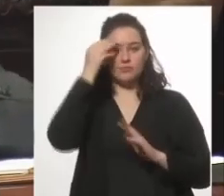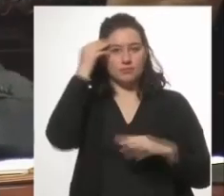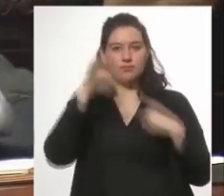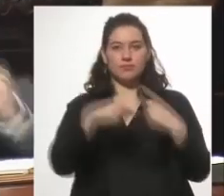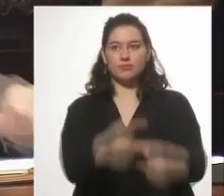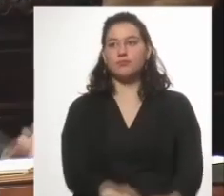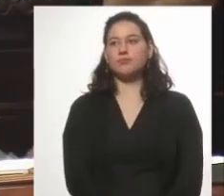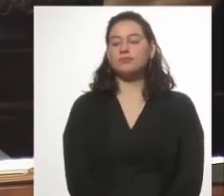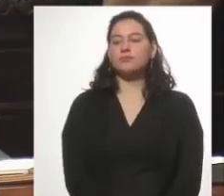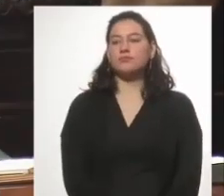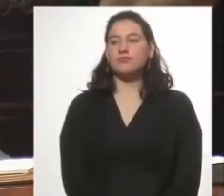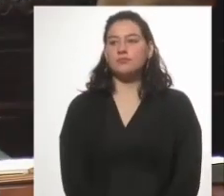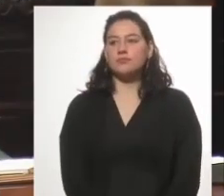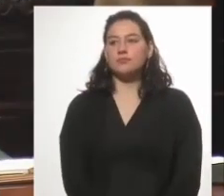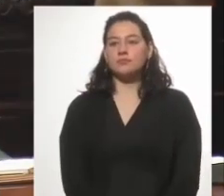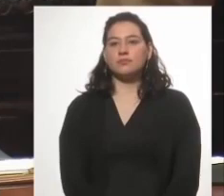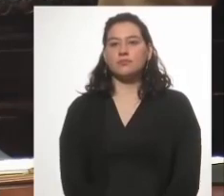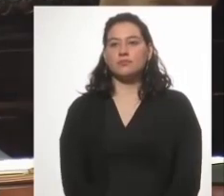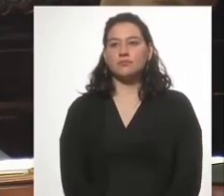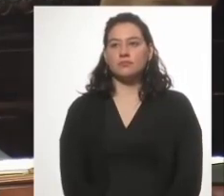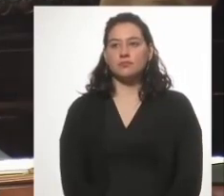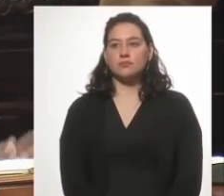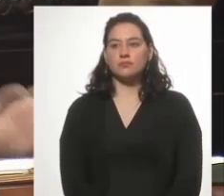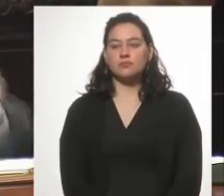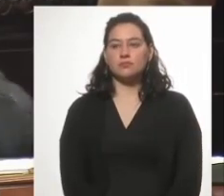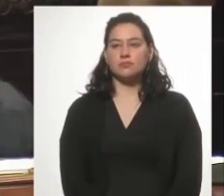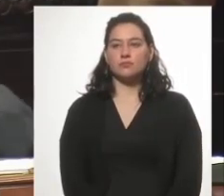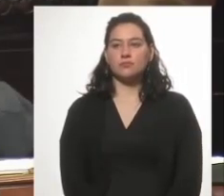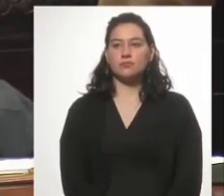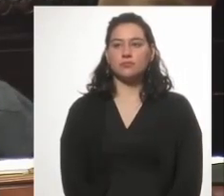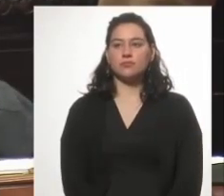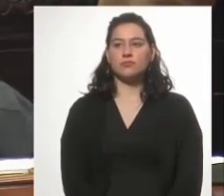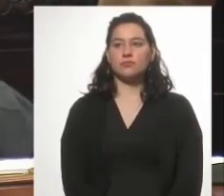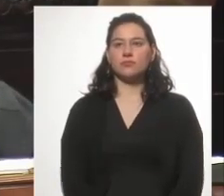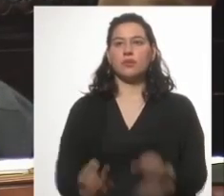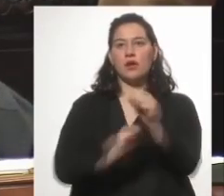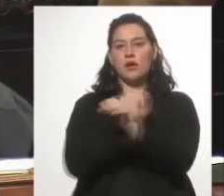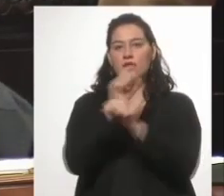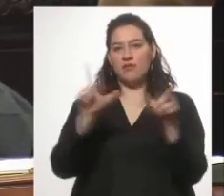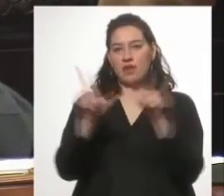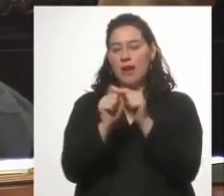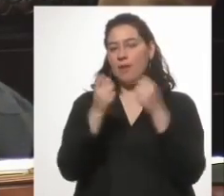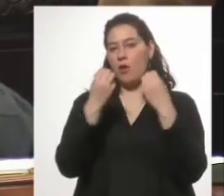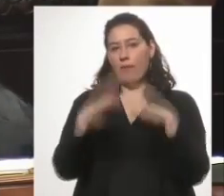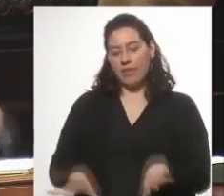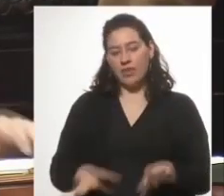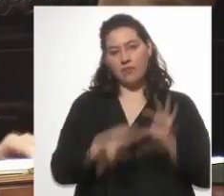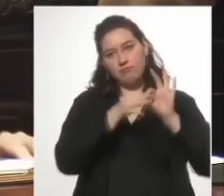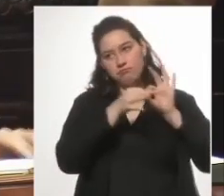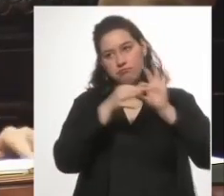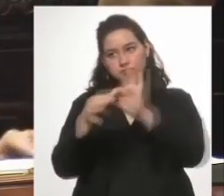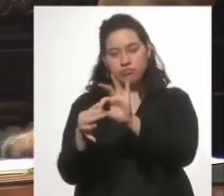Hasta el final, para no perder el hilo y después...